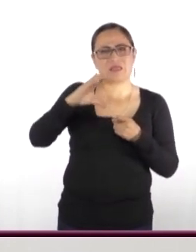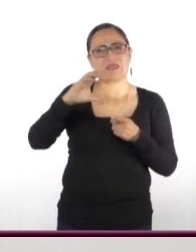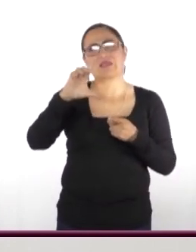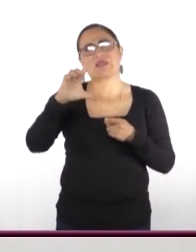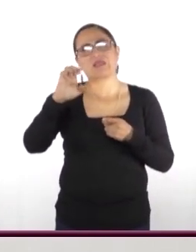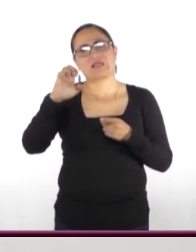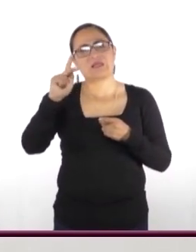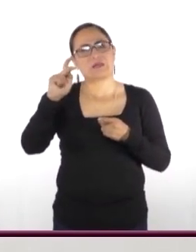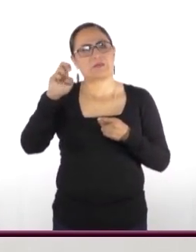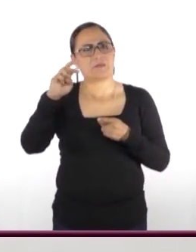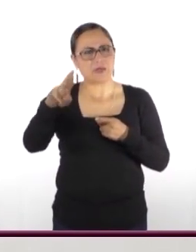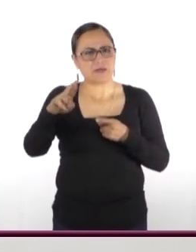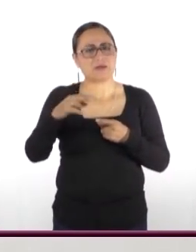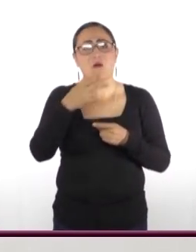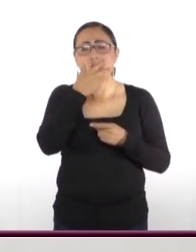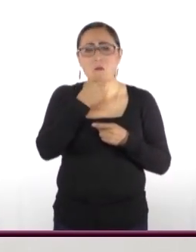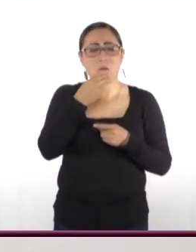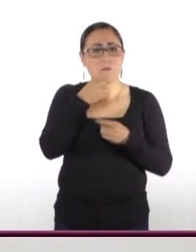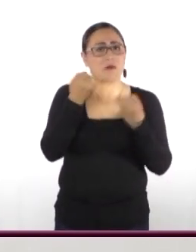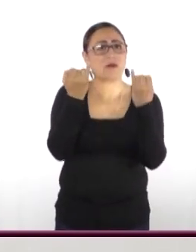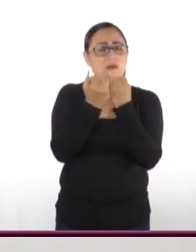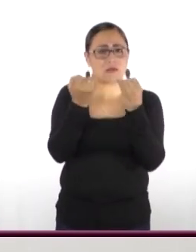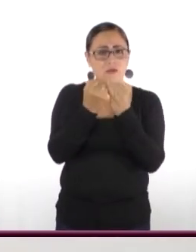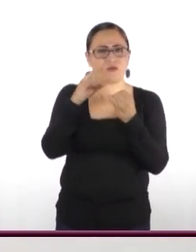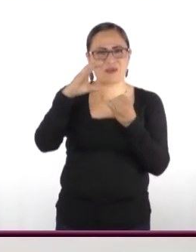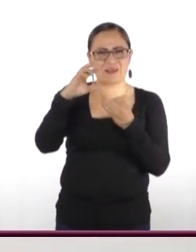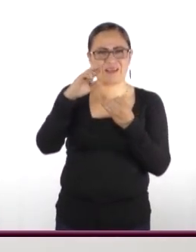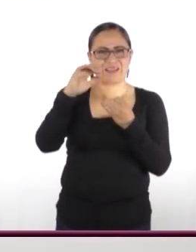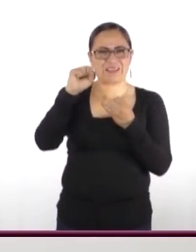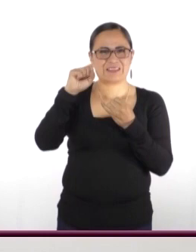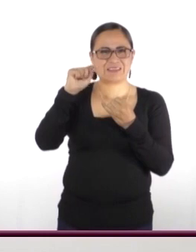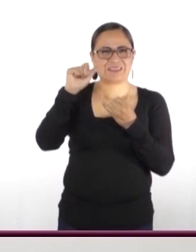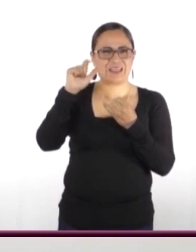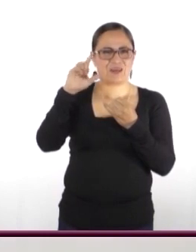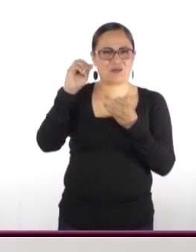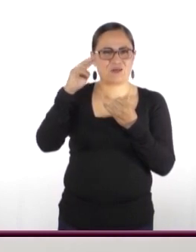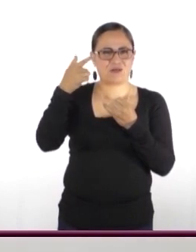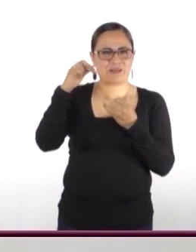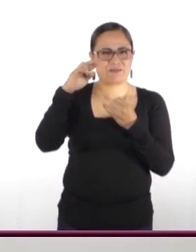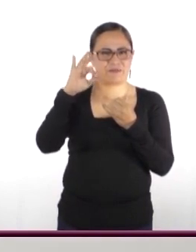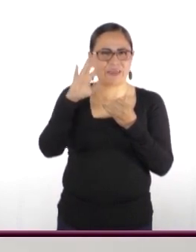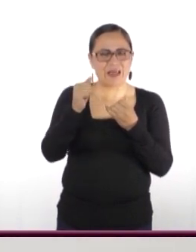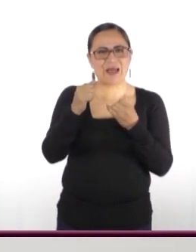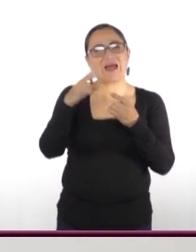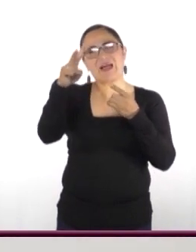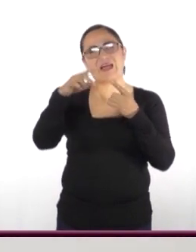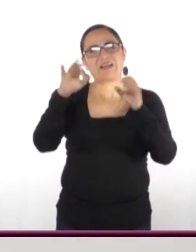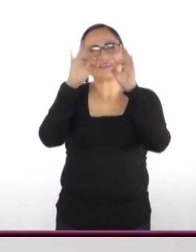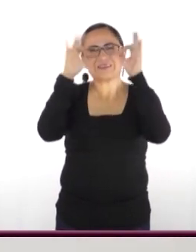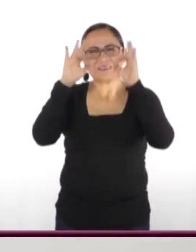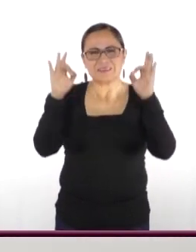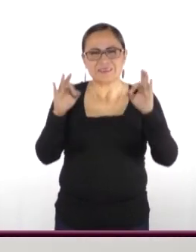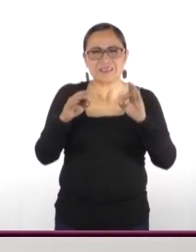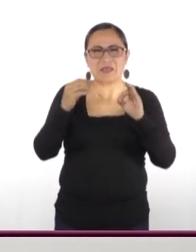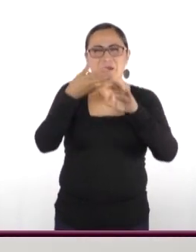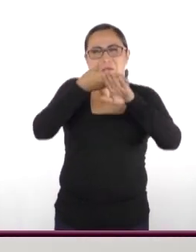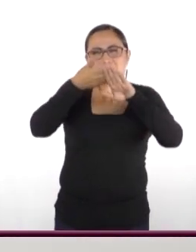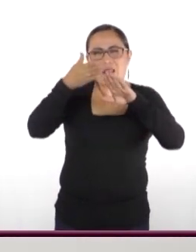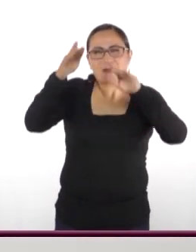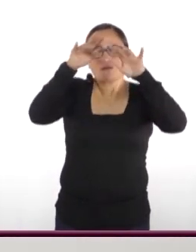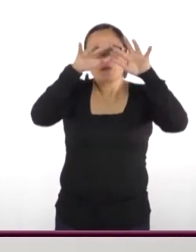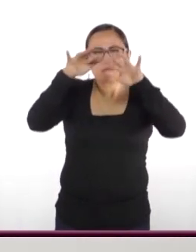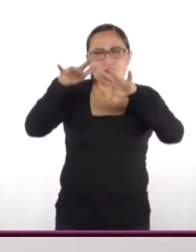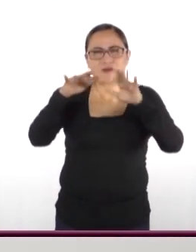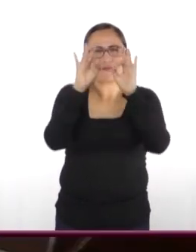científico llamado Johannes Kepler, que como dato curioso también hizo aportaciones a la cristalografía, por ejemplo de los copos de nieve, ¿por qué tenían